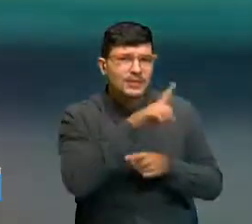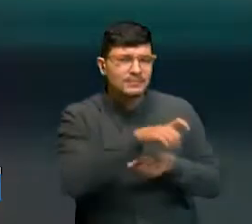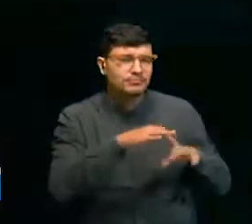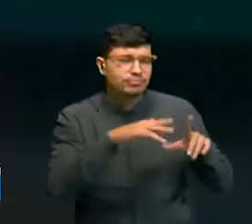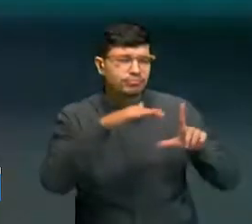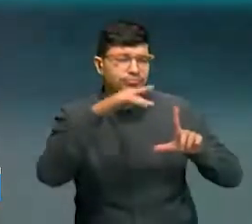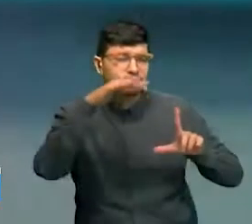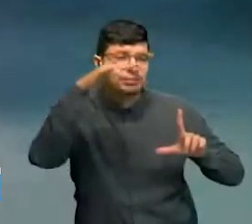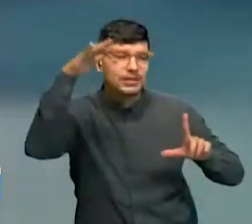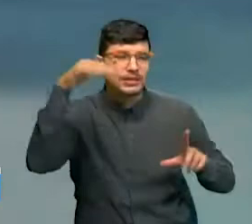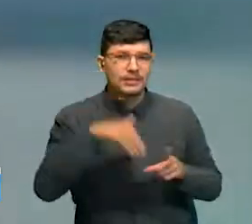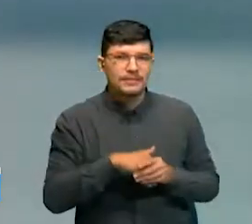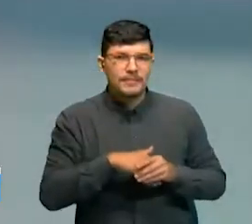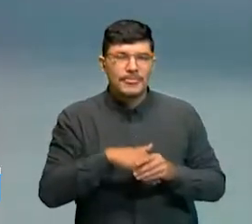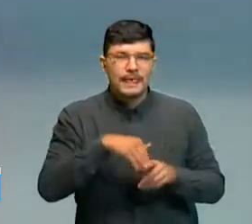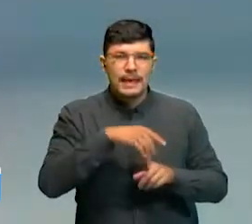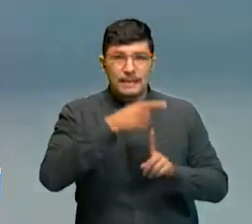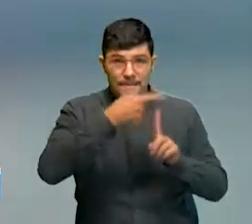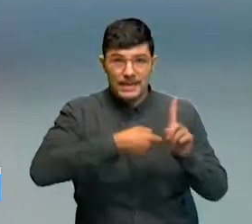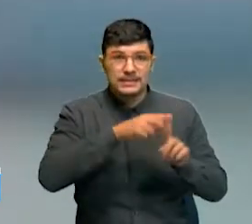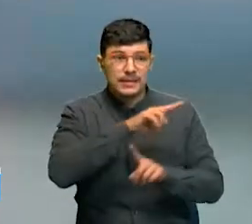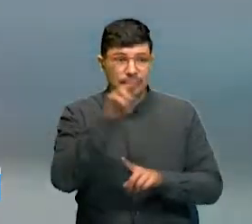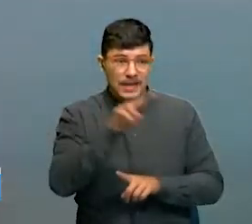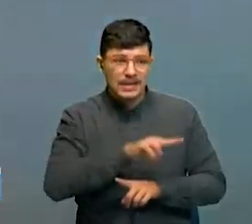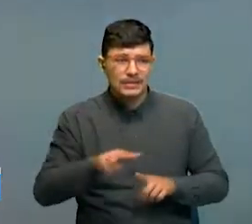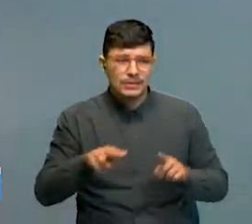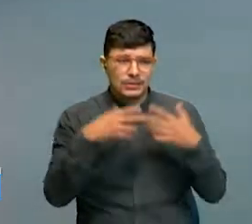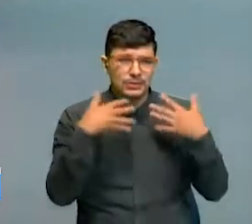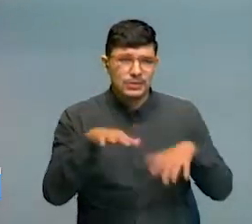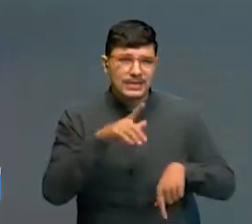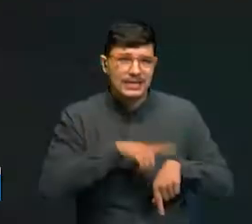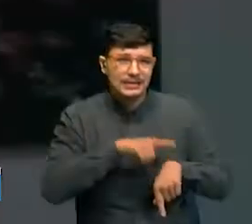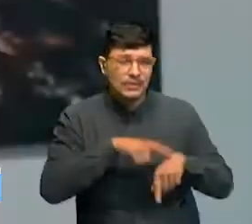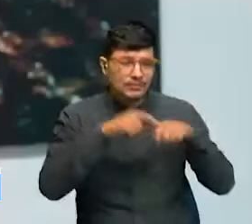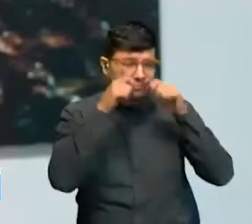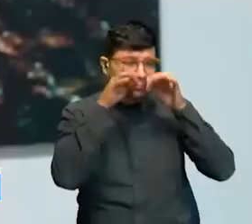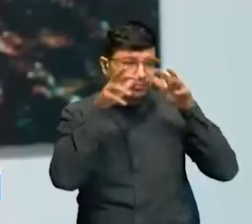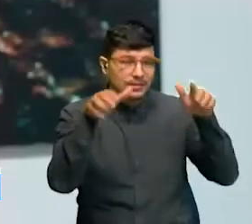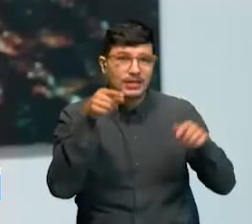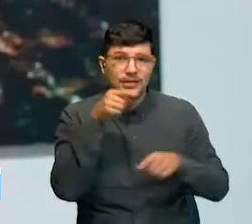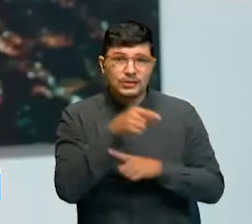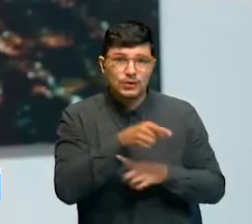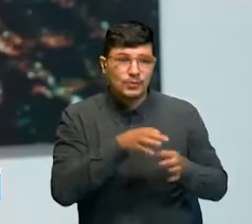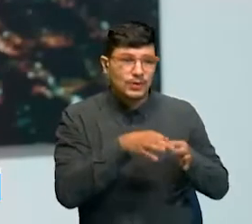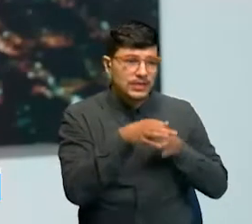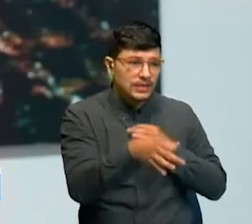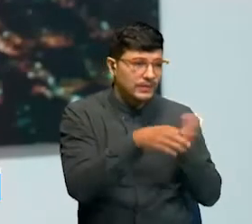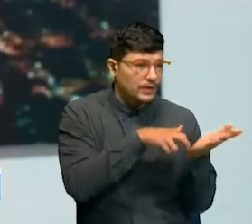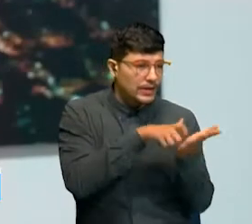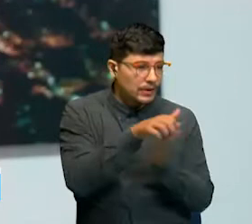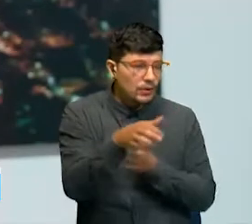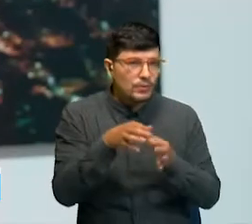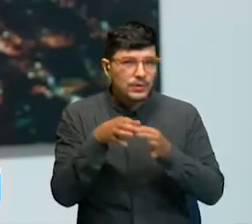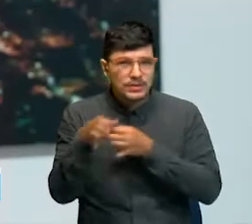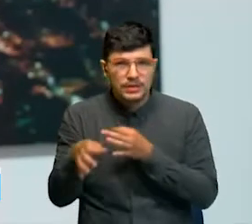marzo tuvimos unos dos episodios críticos, tanto en el municipio de Girón como en el municipio de